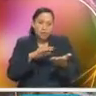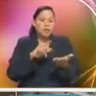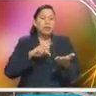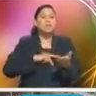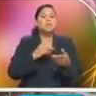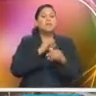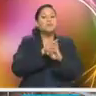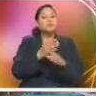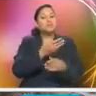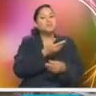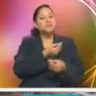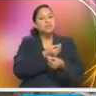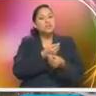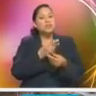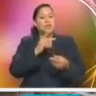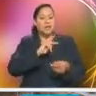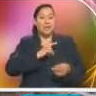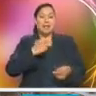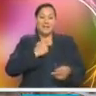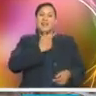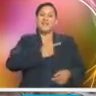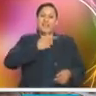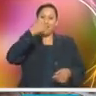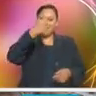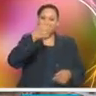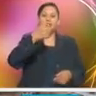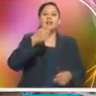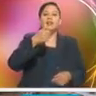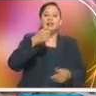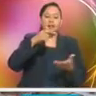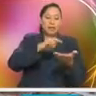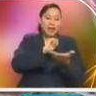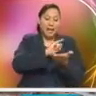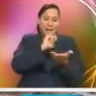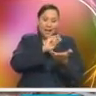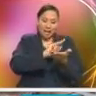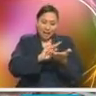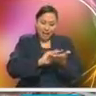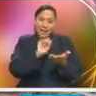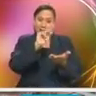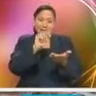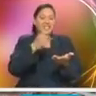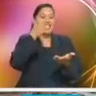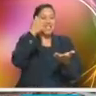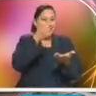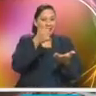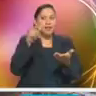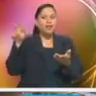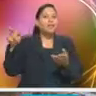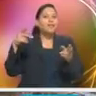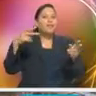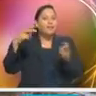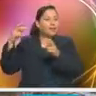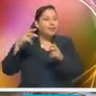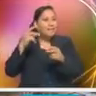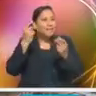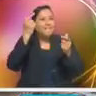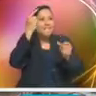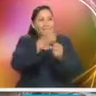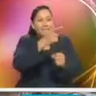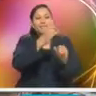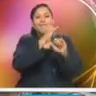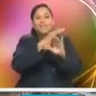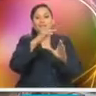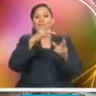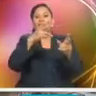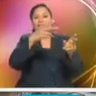compartiendo nuestros gustos y necesidades a través de estas aplicaciones, porque son una manera de extraer datos